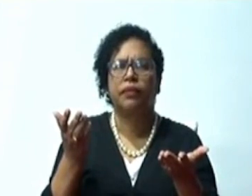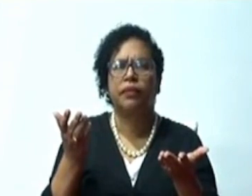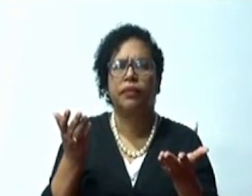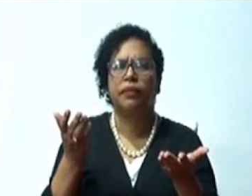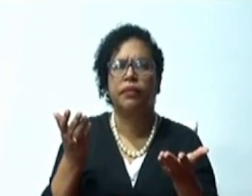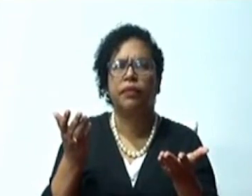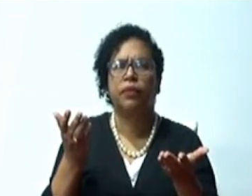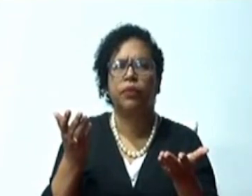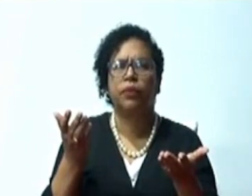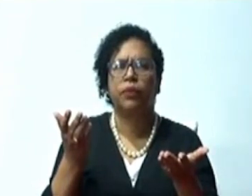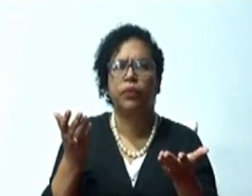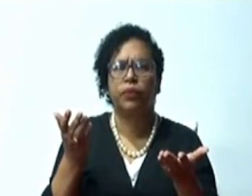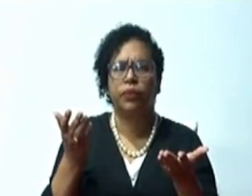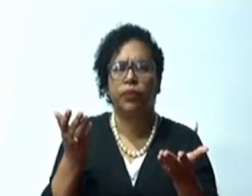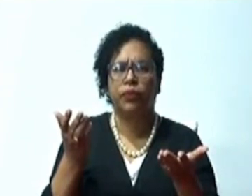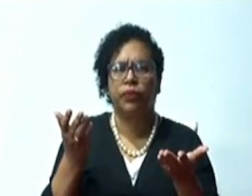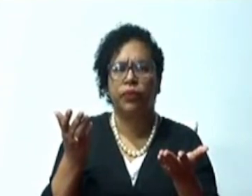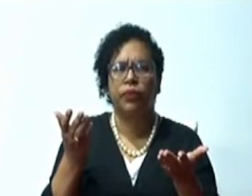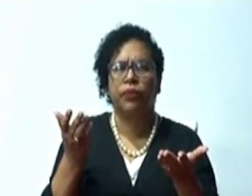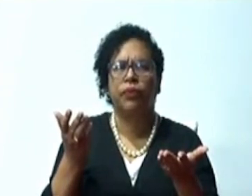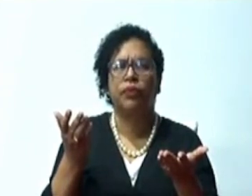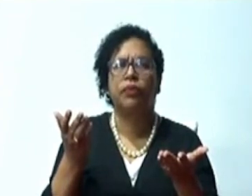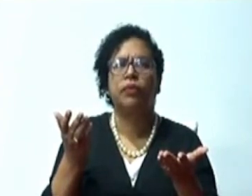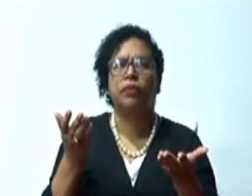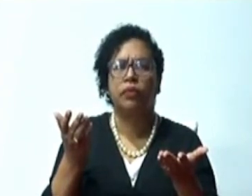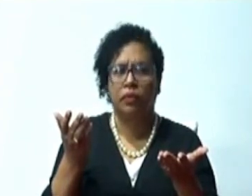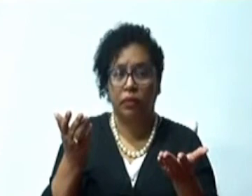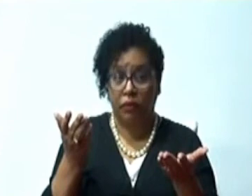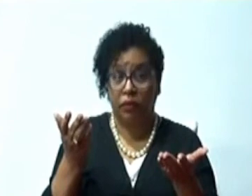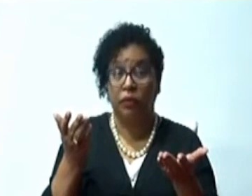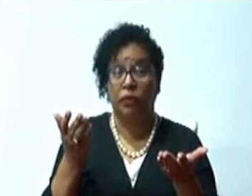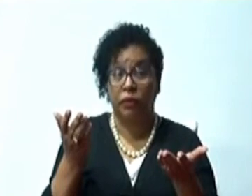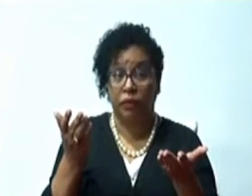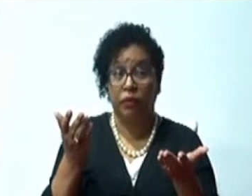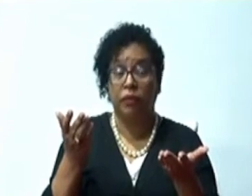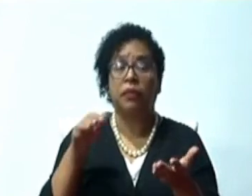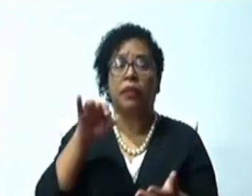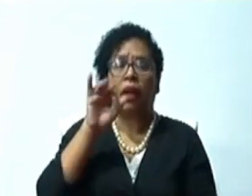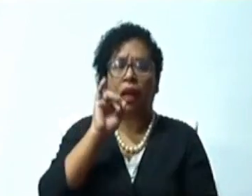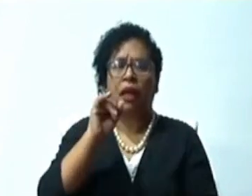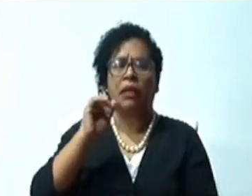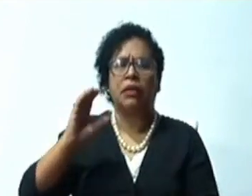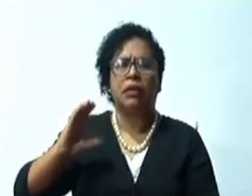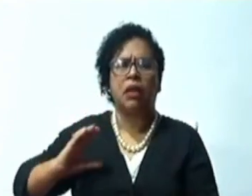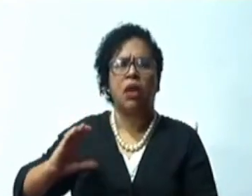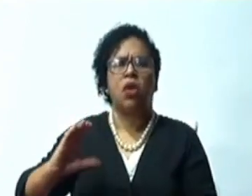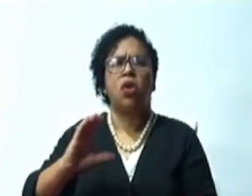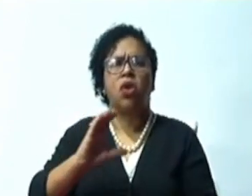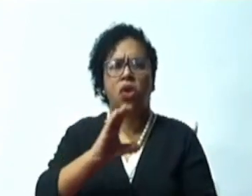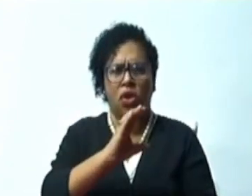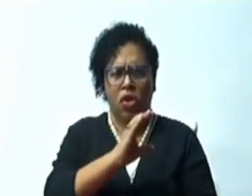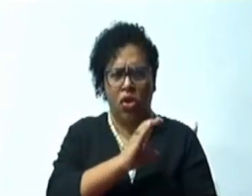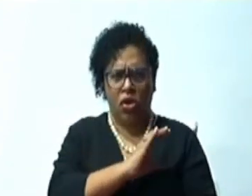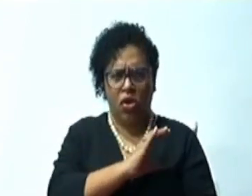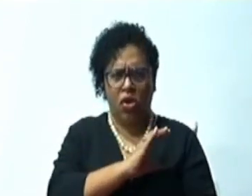El Estado, o sea, en la composición de este Consejo,